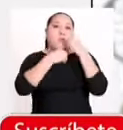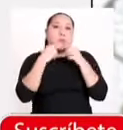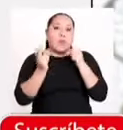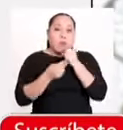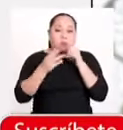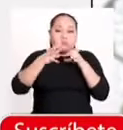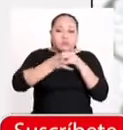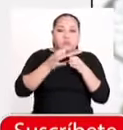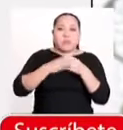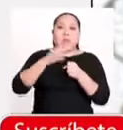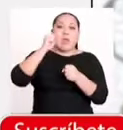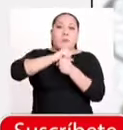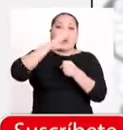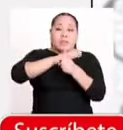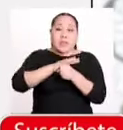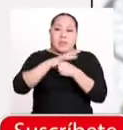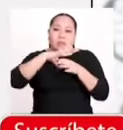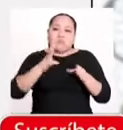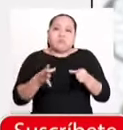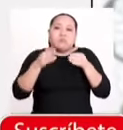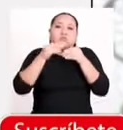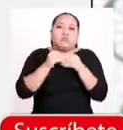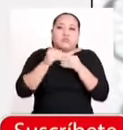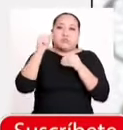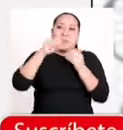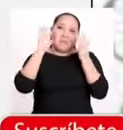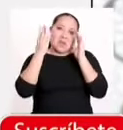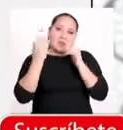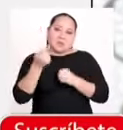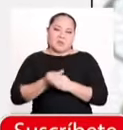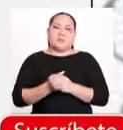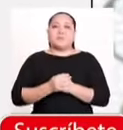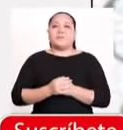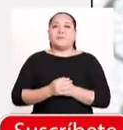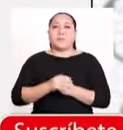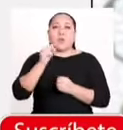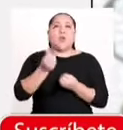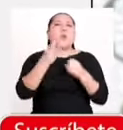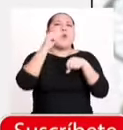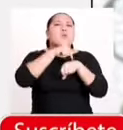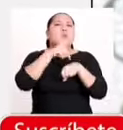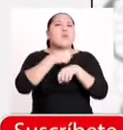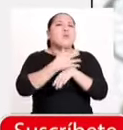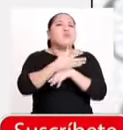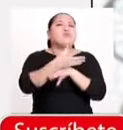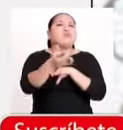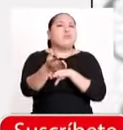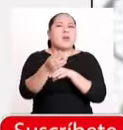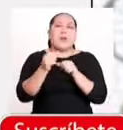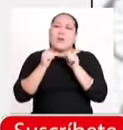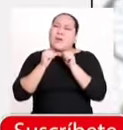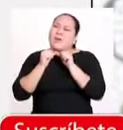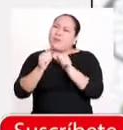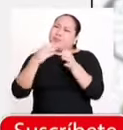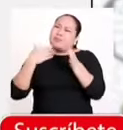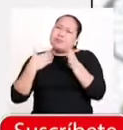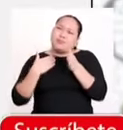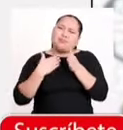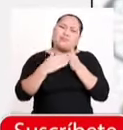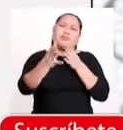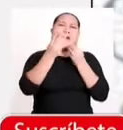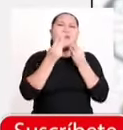enlatadas, embotelladas, empaquetadas y similares. En cuanto a su duración, puede durar muchos meses,